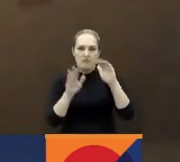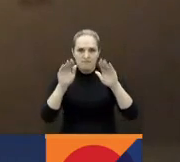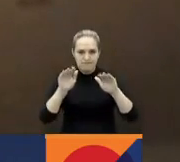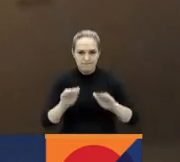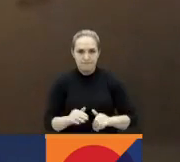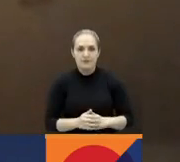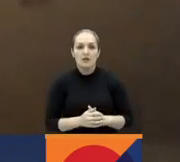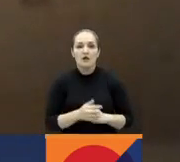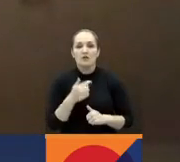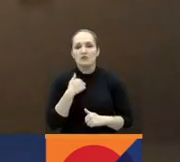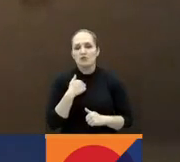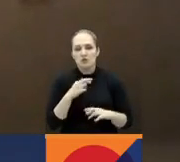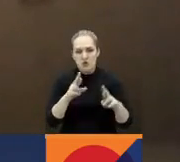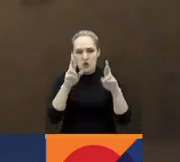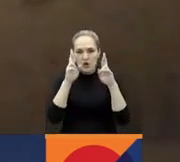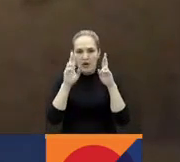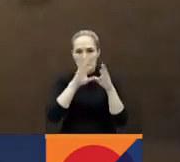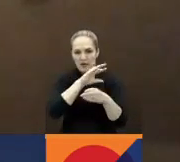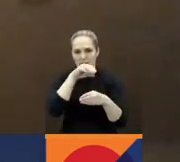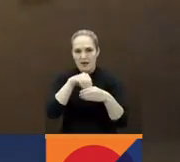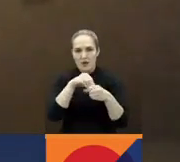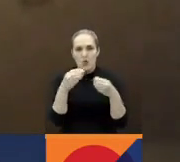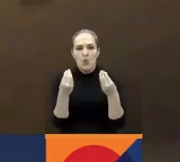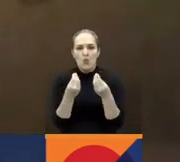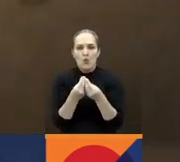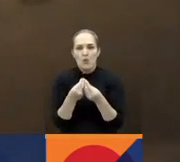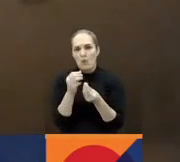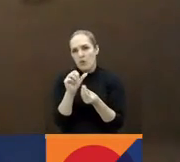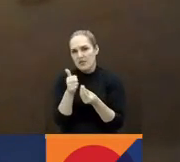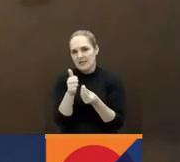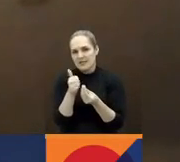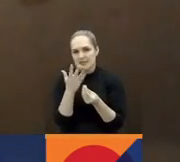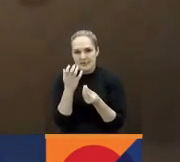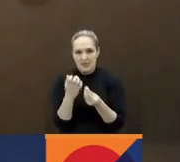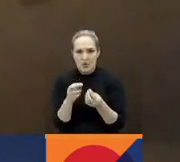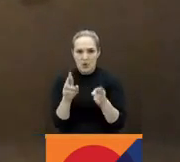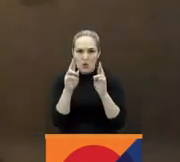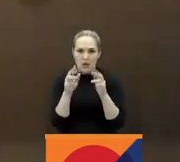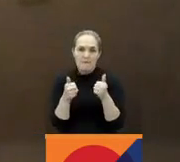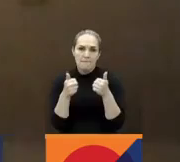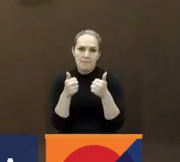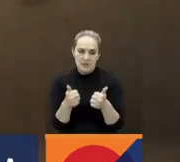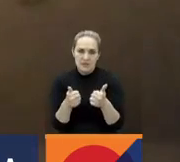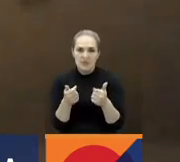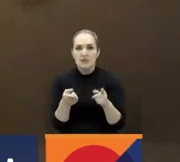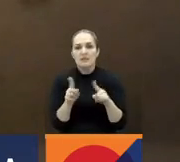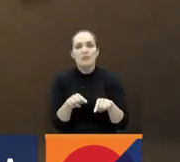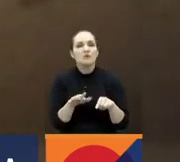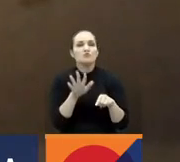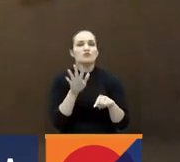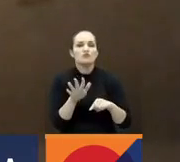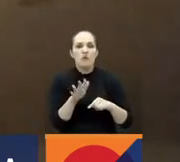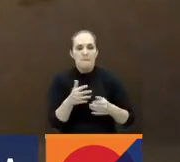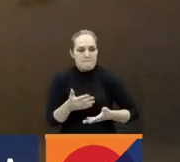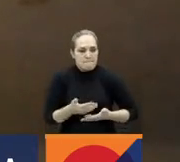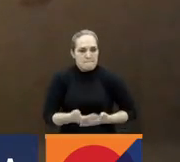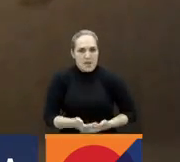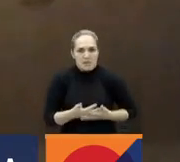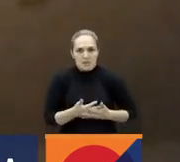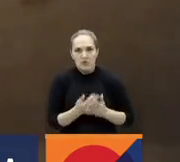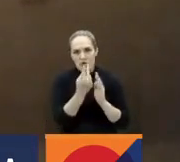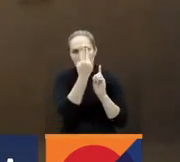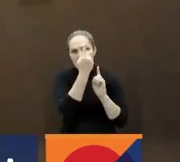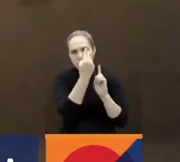entre los 10 primeros de la competencia, si es que me va bien, en las disciplinas de peso constante y de inmersión libre, que son